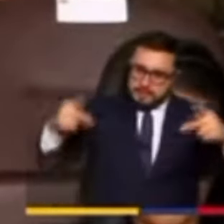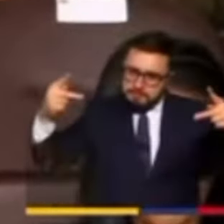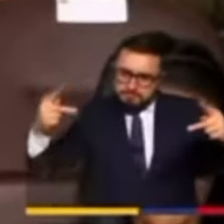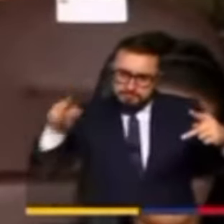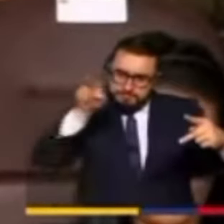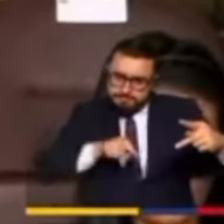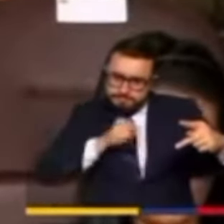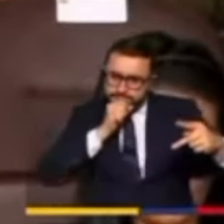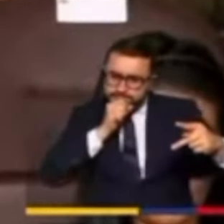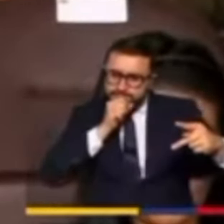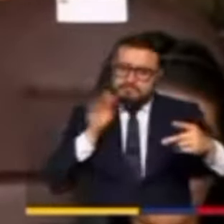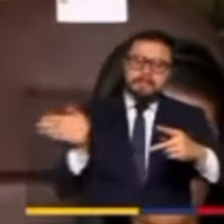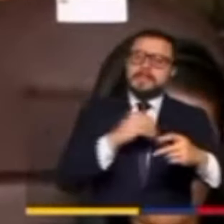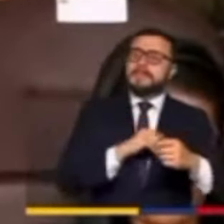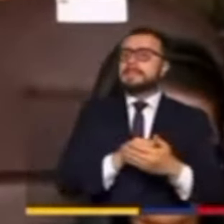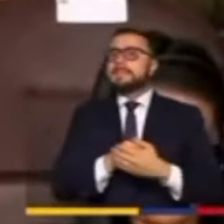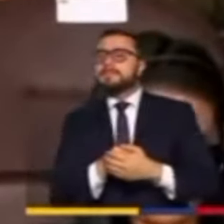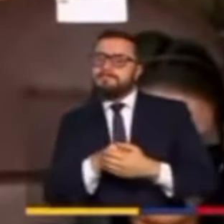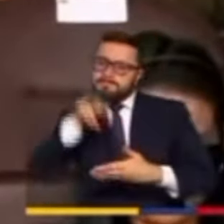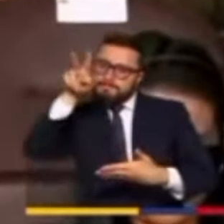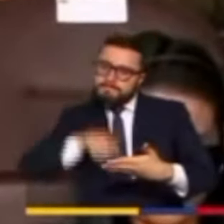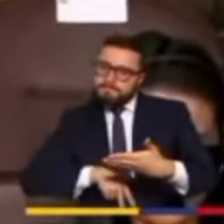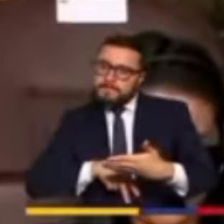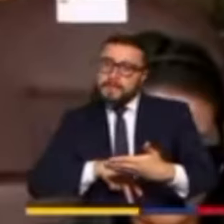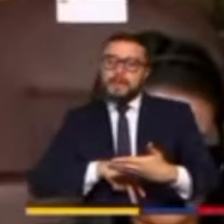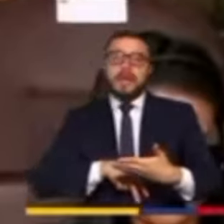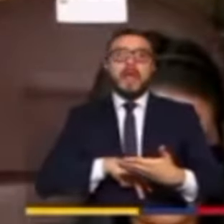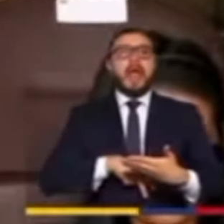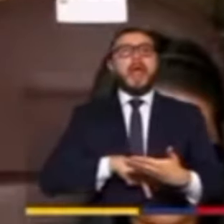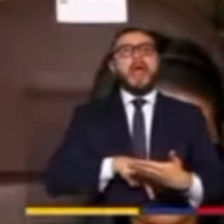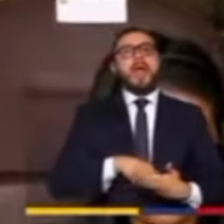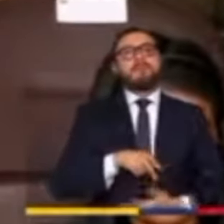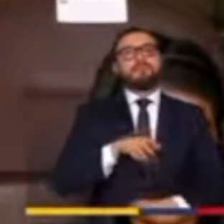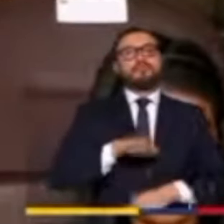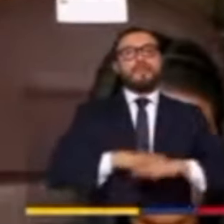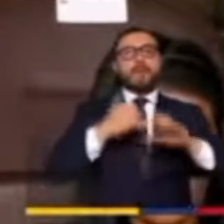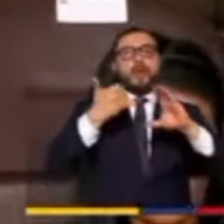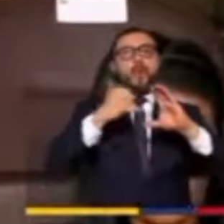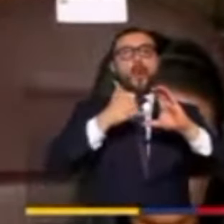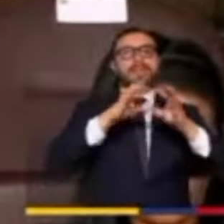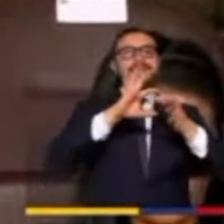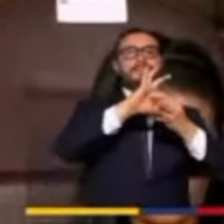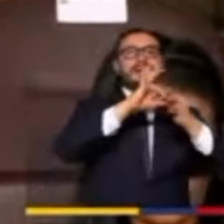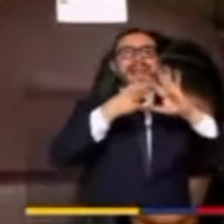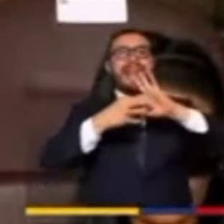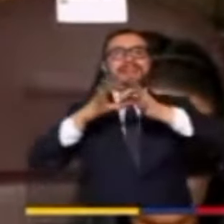artículo de prensa es que sale de una cadena de WhatsApp.